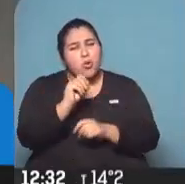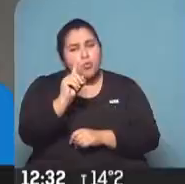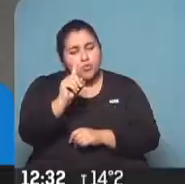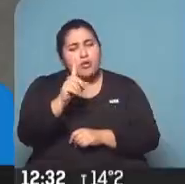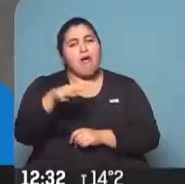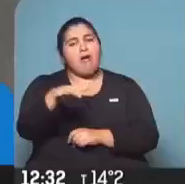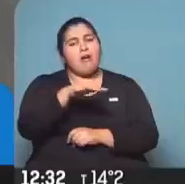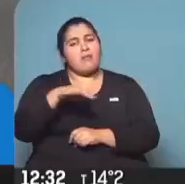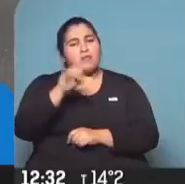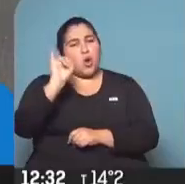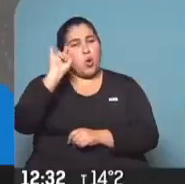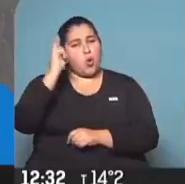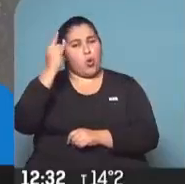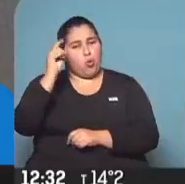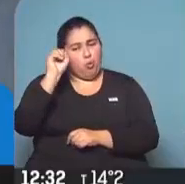ah